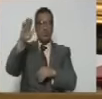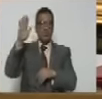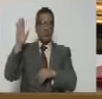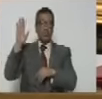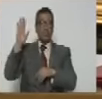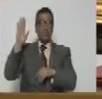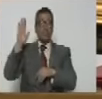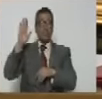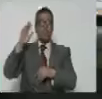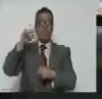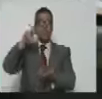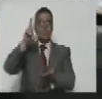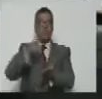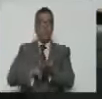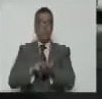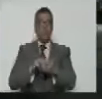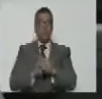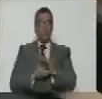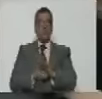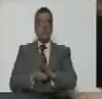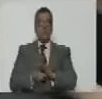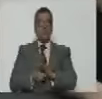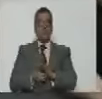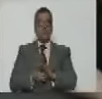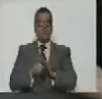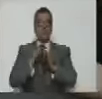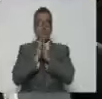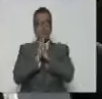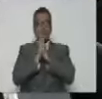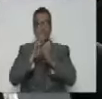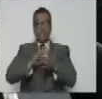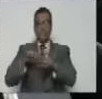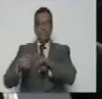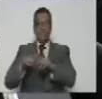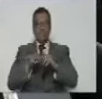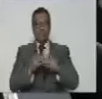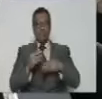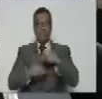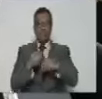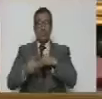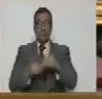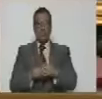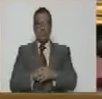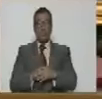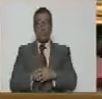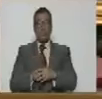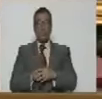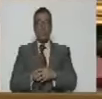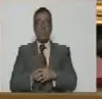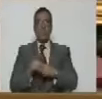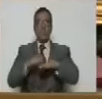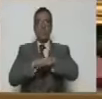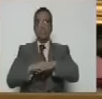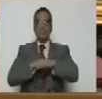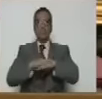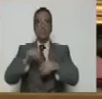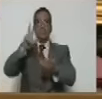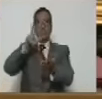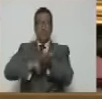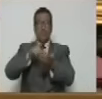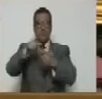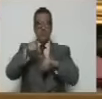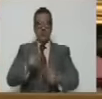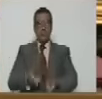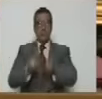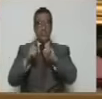costumbre. Queda aprobado. Por favor, secretaria, sírvase entonces. Perdón, se declara aprobada